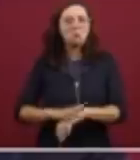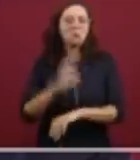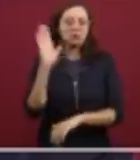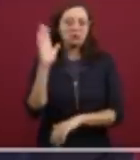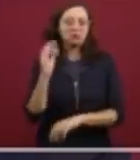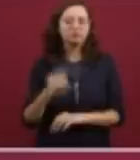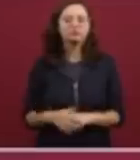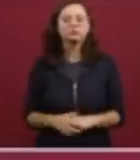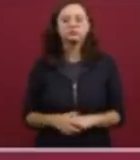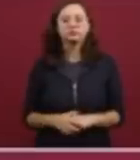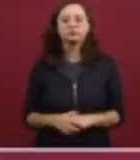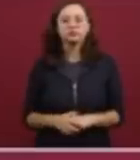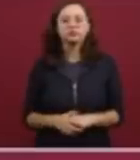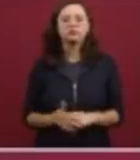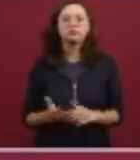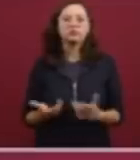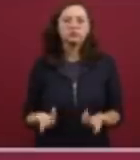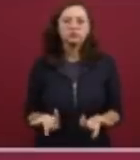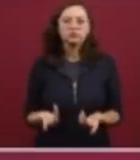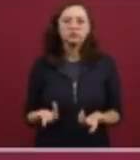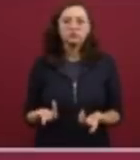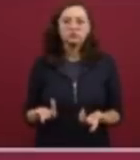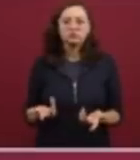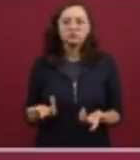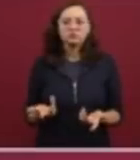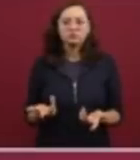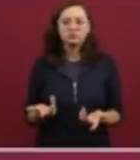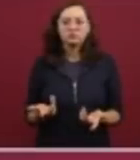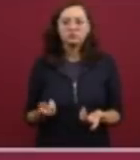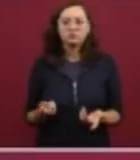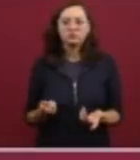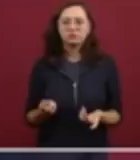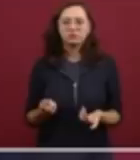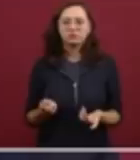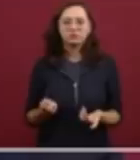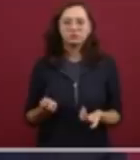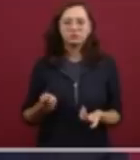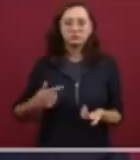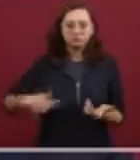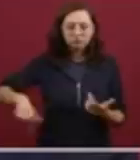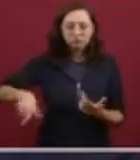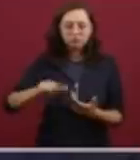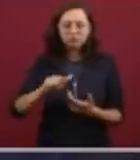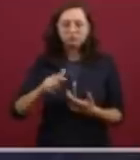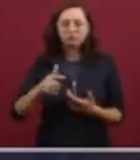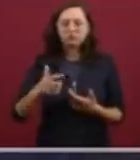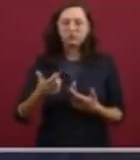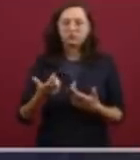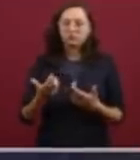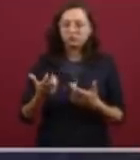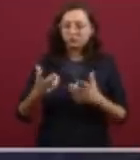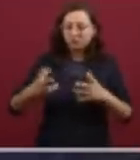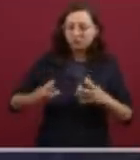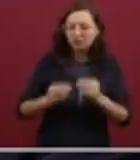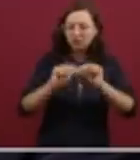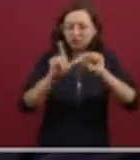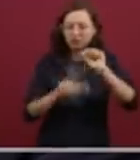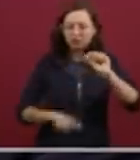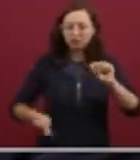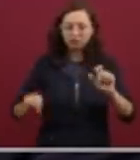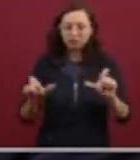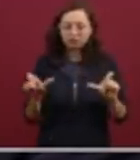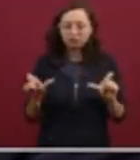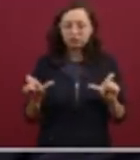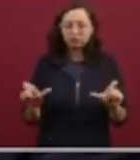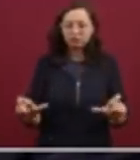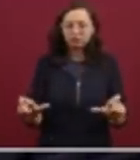se está trabajando en la capacitación de los integrantes de la Guardia Nacional